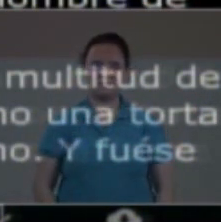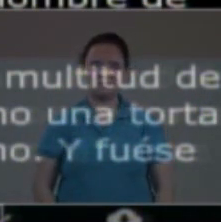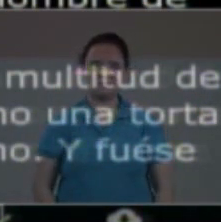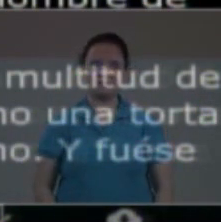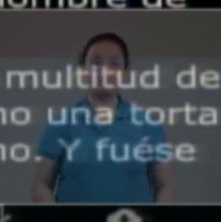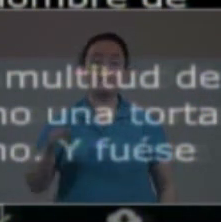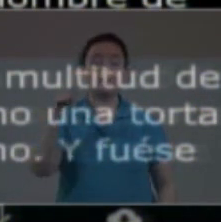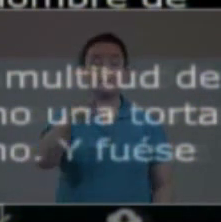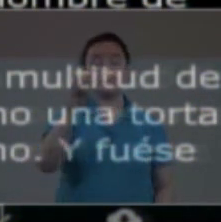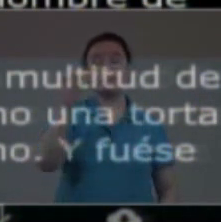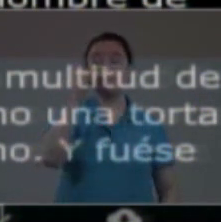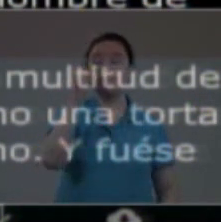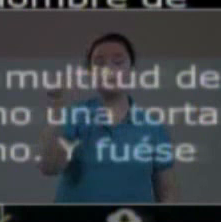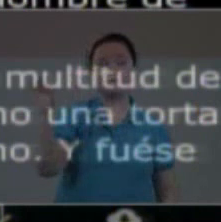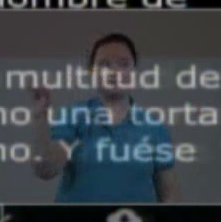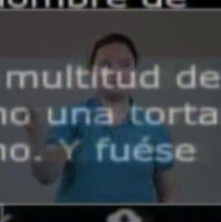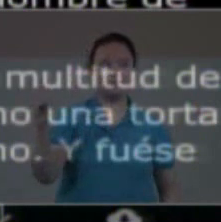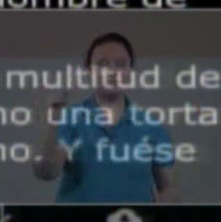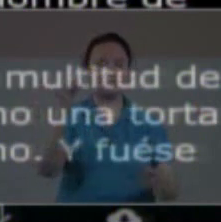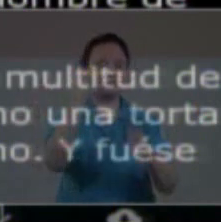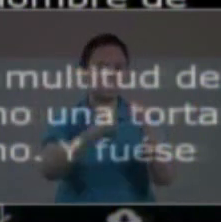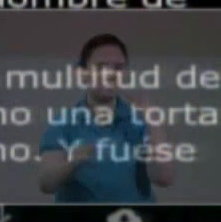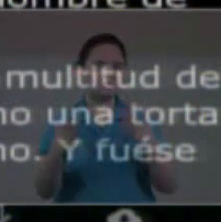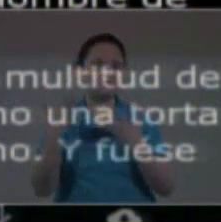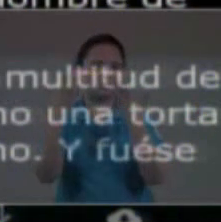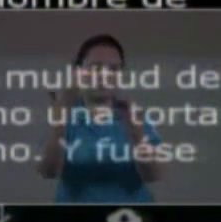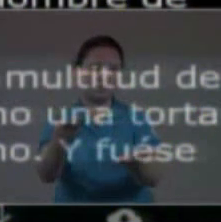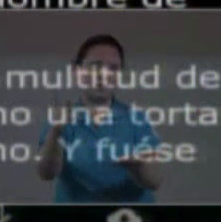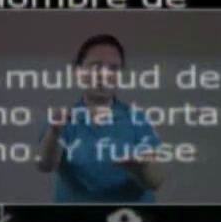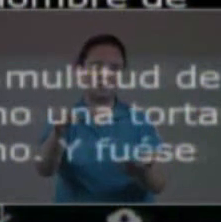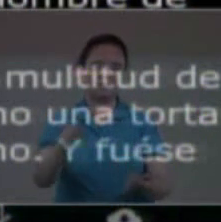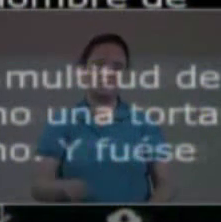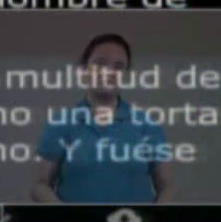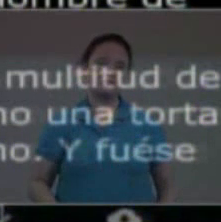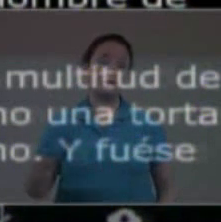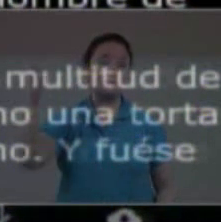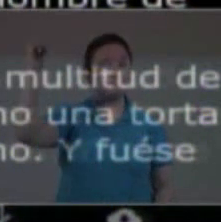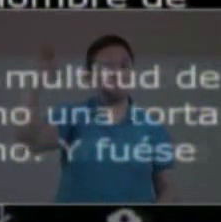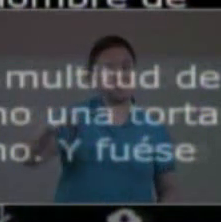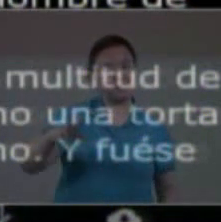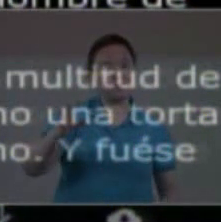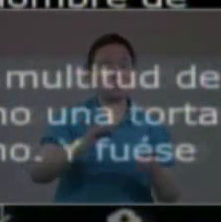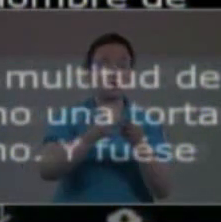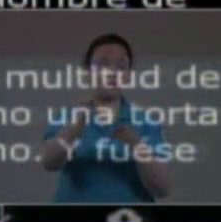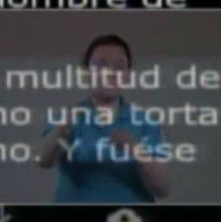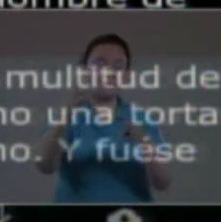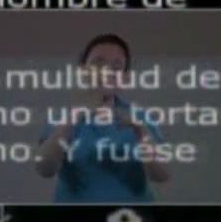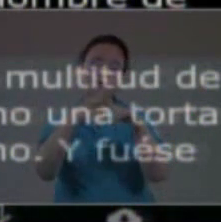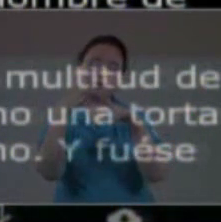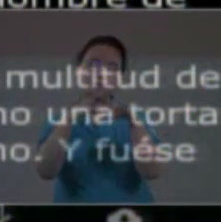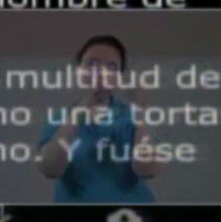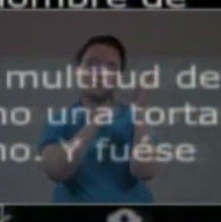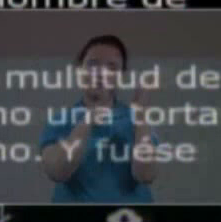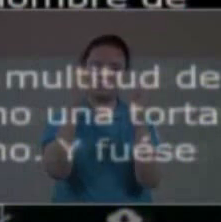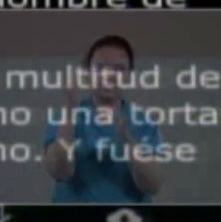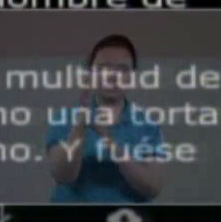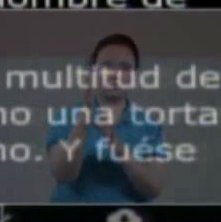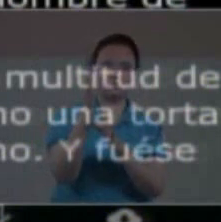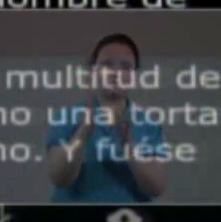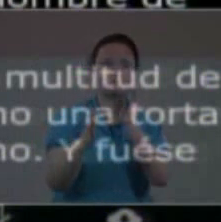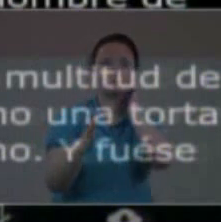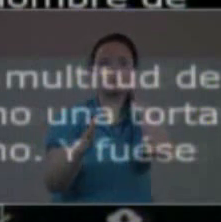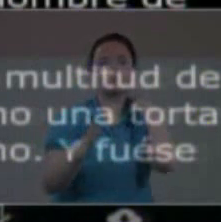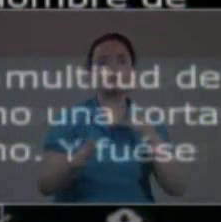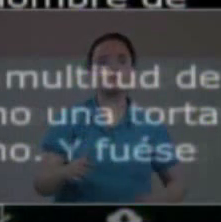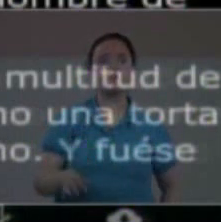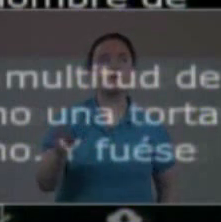Y como David hubo acabado de ofrecer los holocaustos y pacíficos, bendijo al pueblo en nombre de Jehová de los ejércitos. Pero me llama la atención